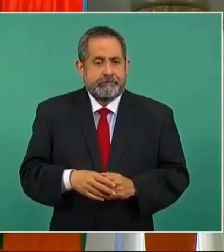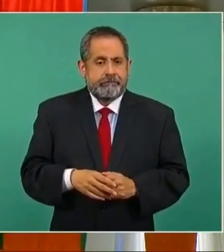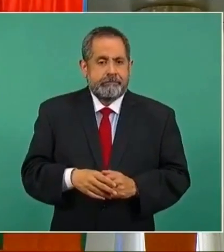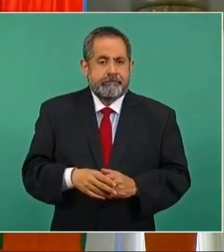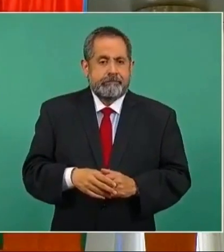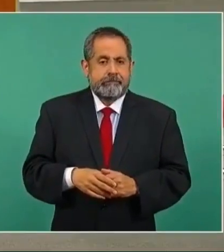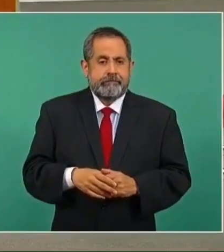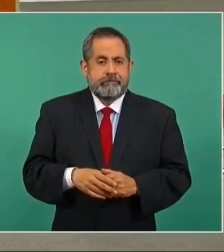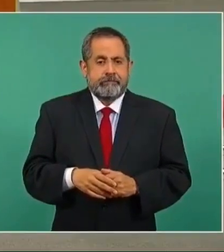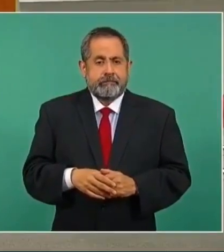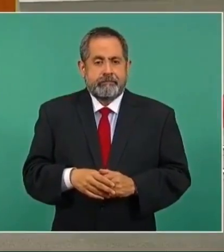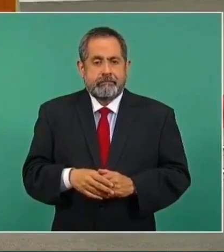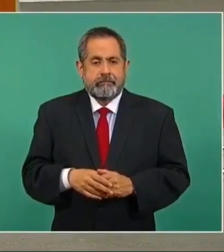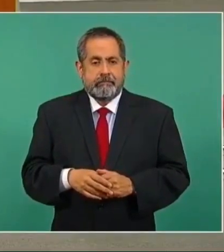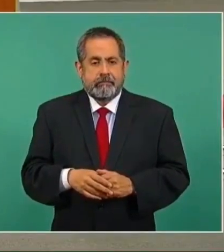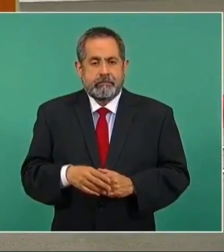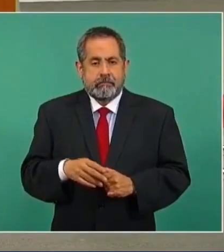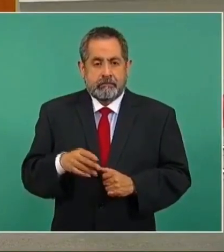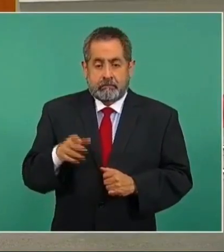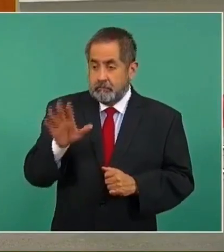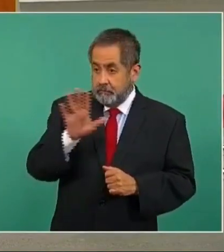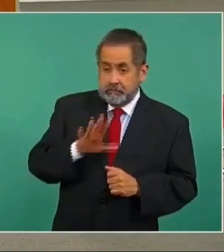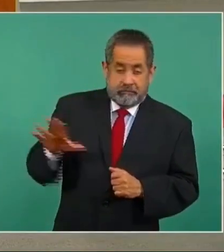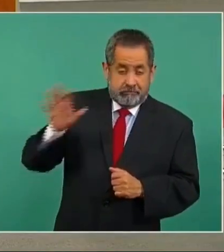Porque esto no es del todo cierto.